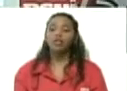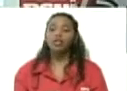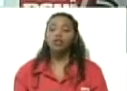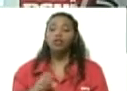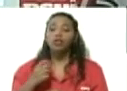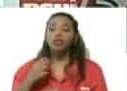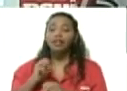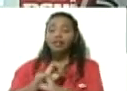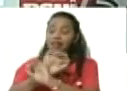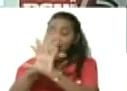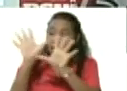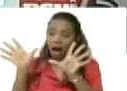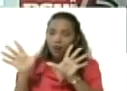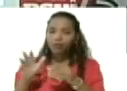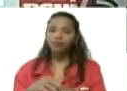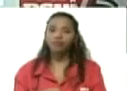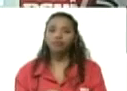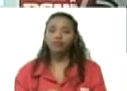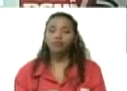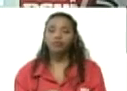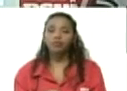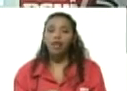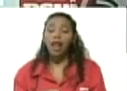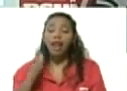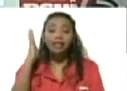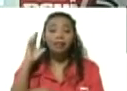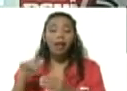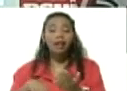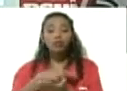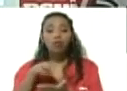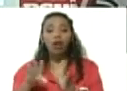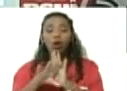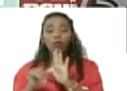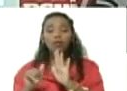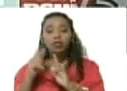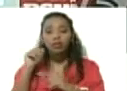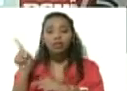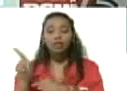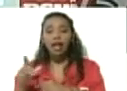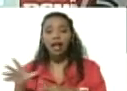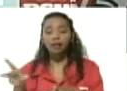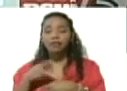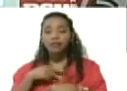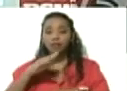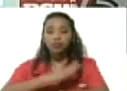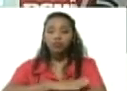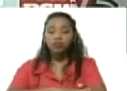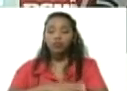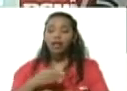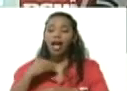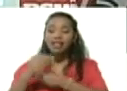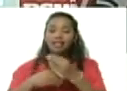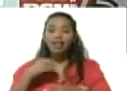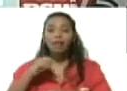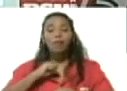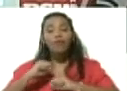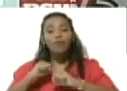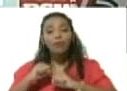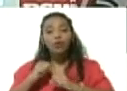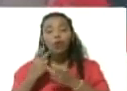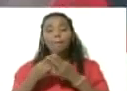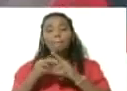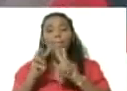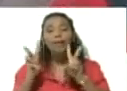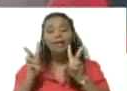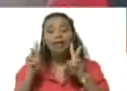claros. La Asamblea Nacional Constituyente tomará las acciones necesarias para preservar la paz. En eso tiene experiencia